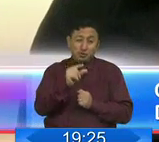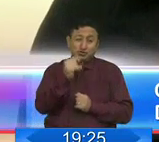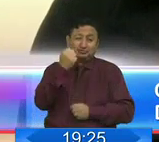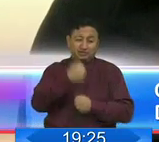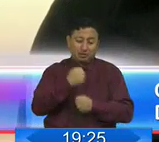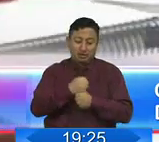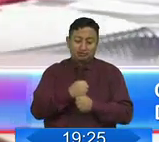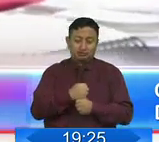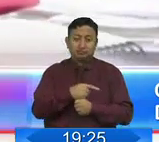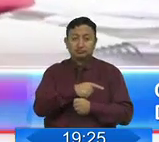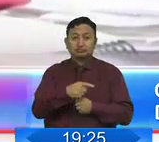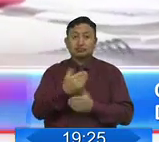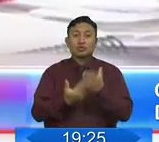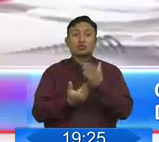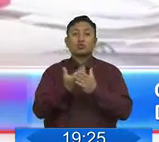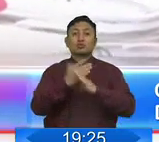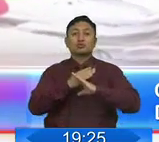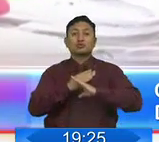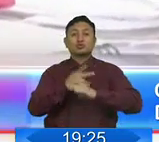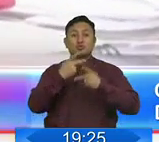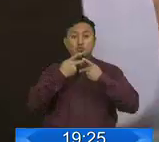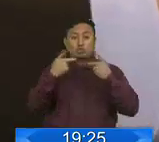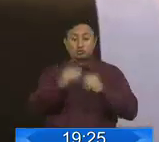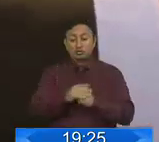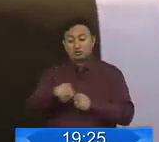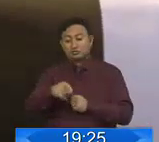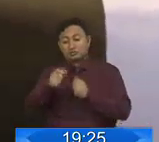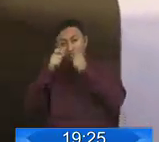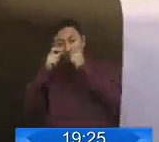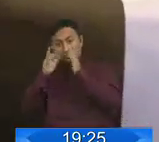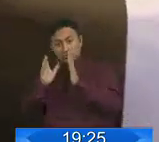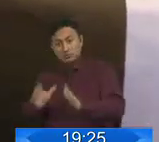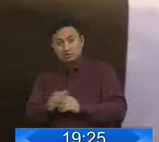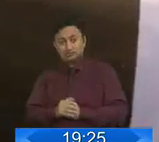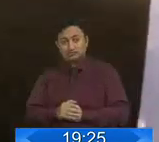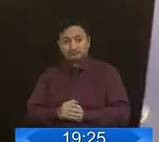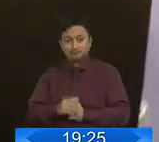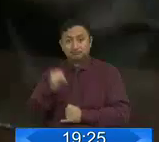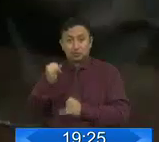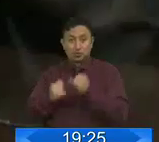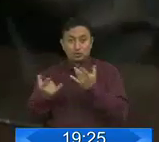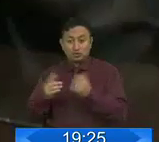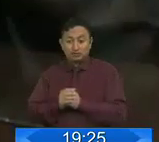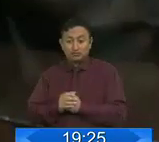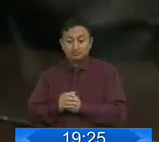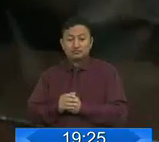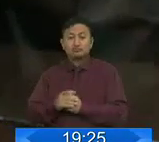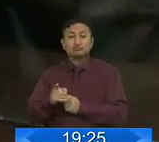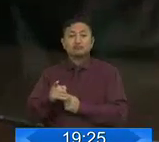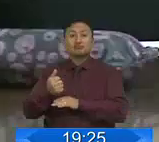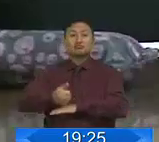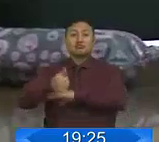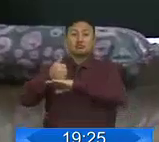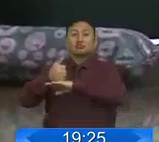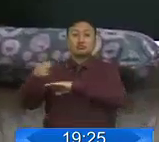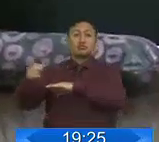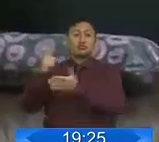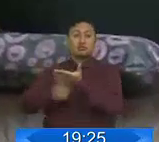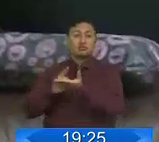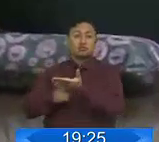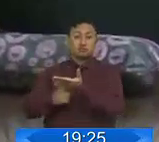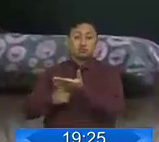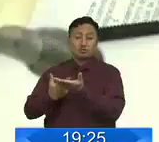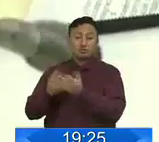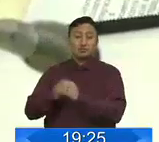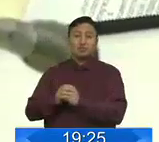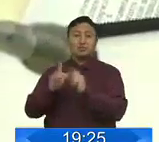camino la elección del nuevo defensor público y del fiscal. Para este último se espera elegir a los catedráticos que se encargarán de realizar el banco